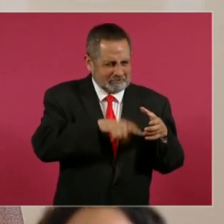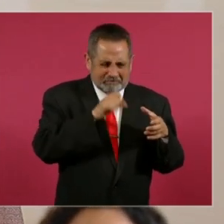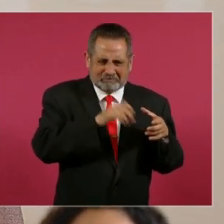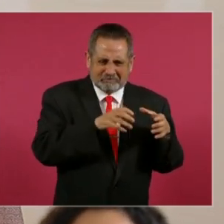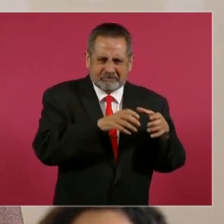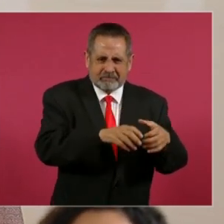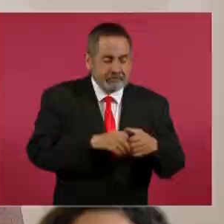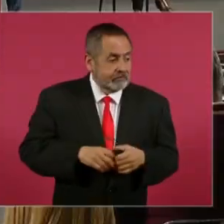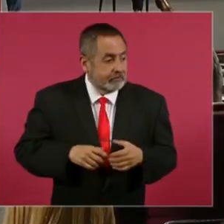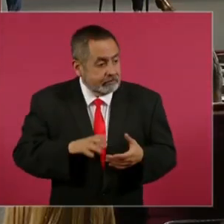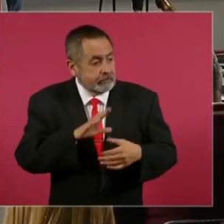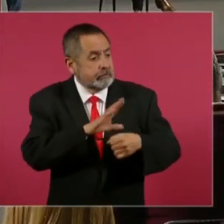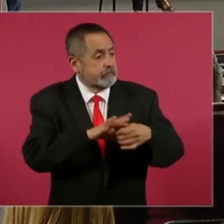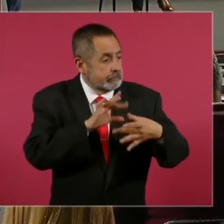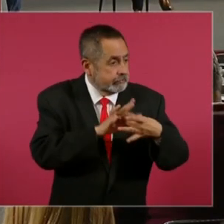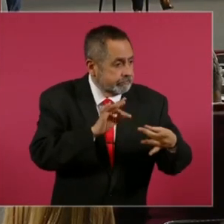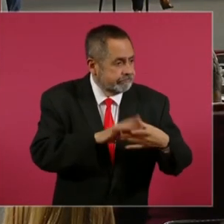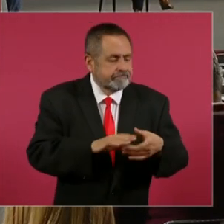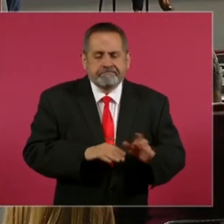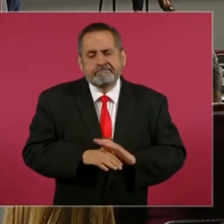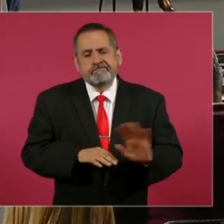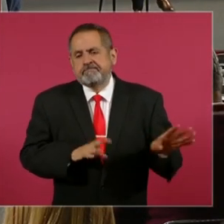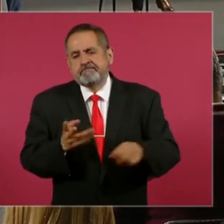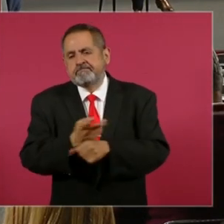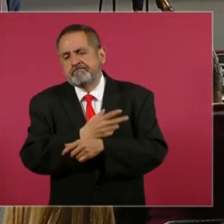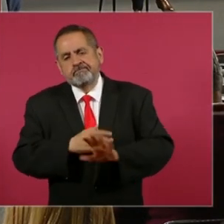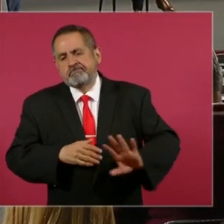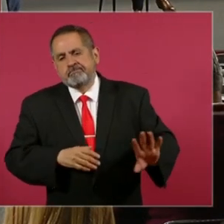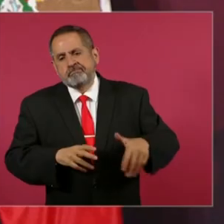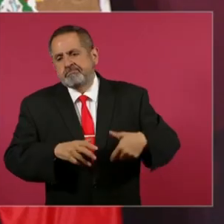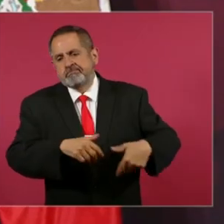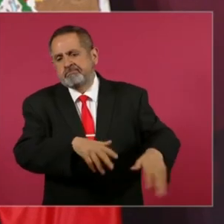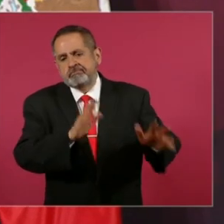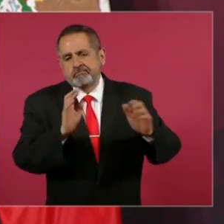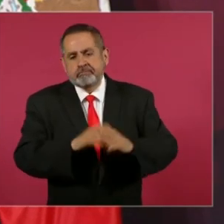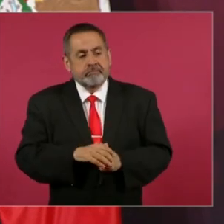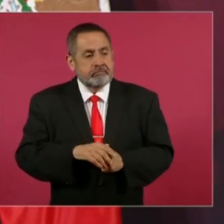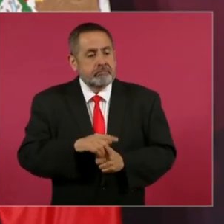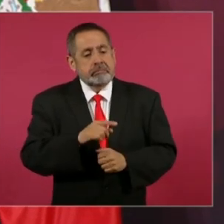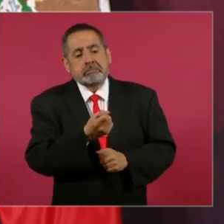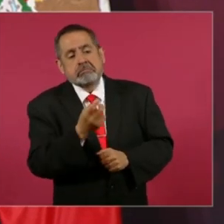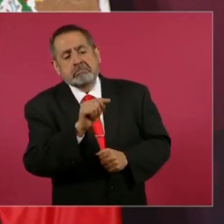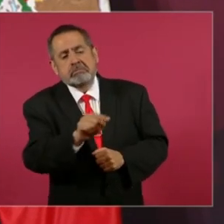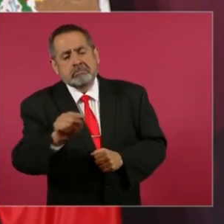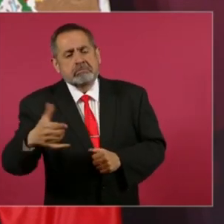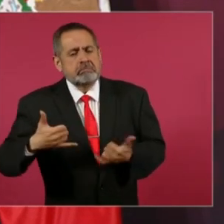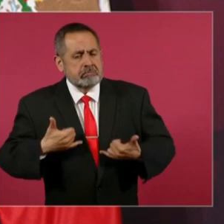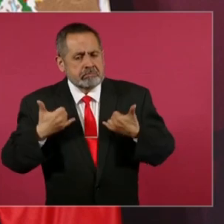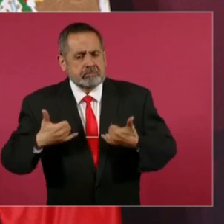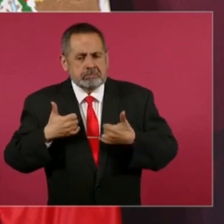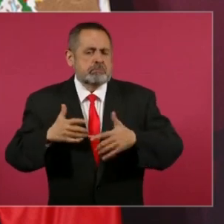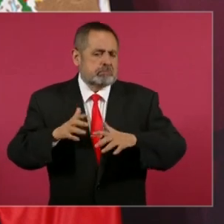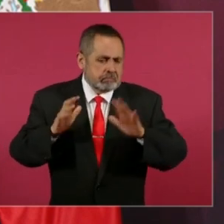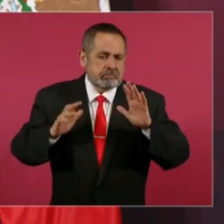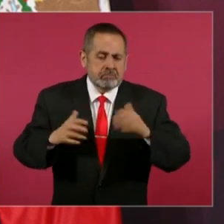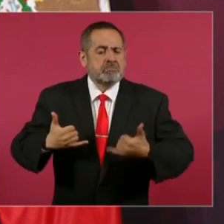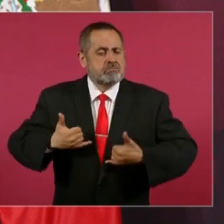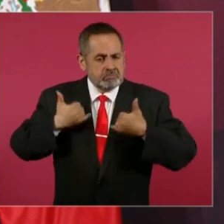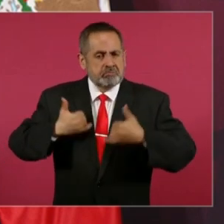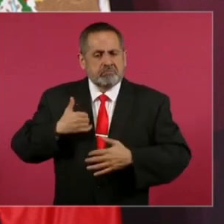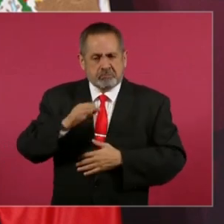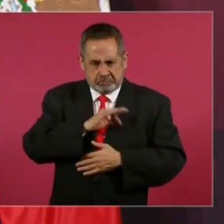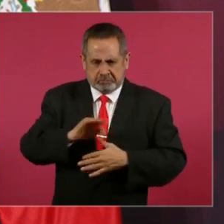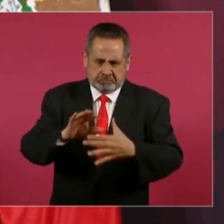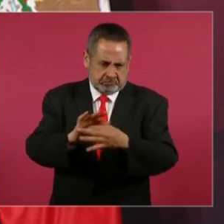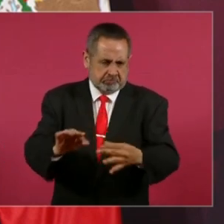Ahí no hay nada que hacer, no hay remedio. Hay solo los jóvenes, con los jóvenes.